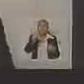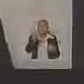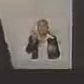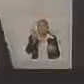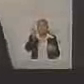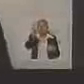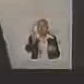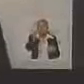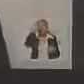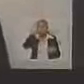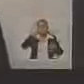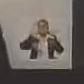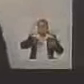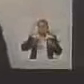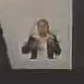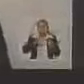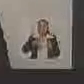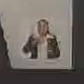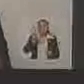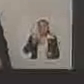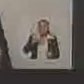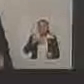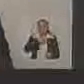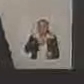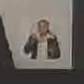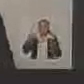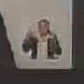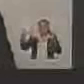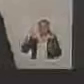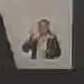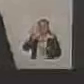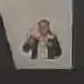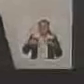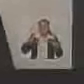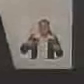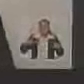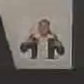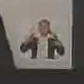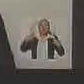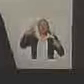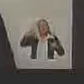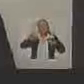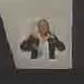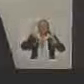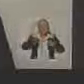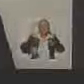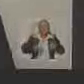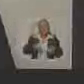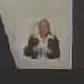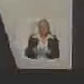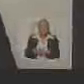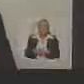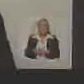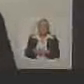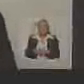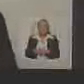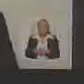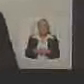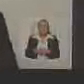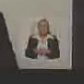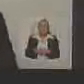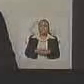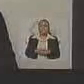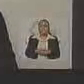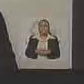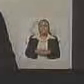usuarios del programa. Por eso es que vamos a acordar esta fianza pública para que todos tengan acceso gratuito. Claramente